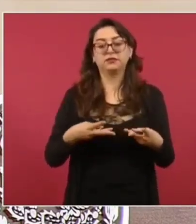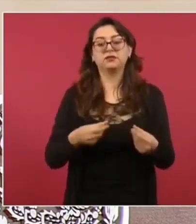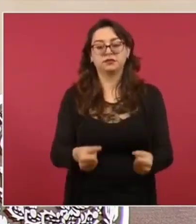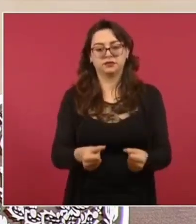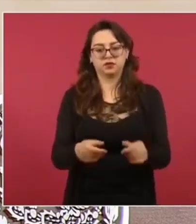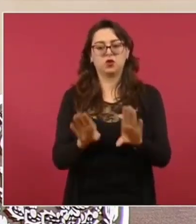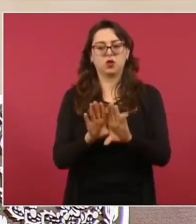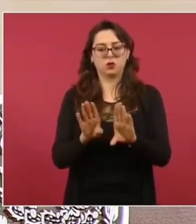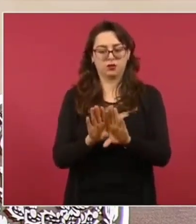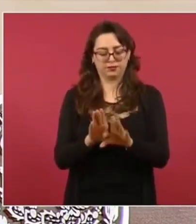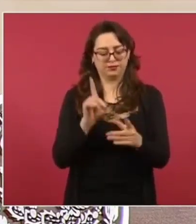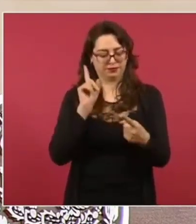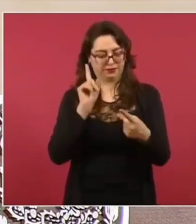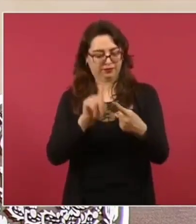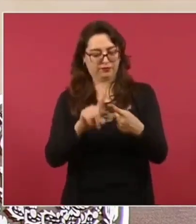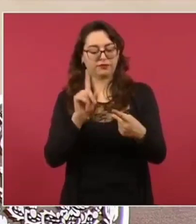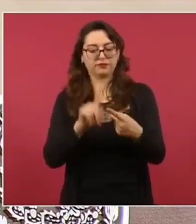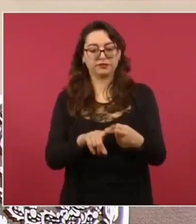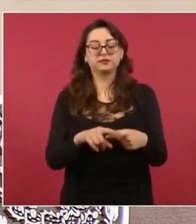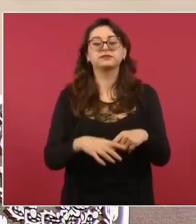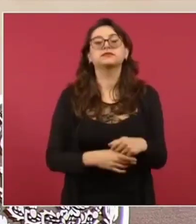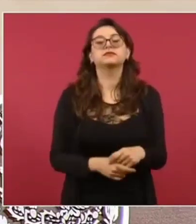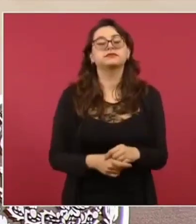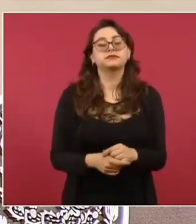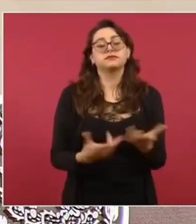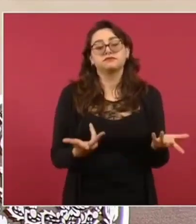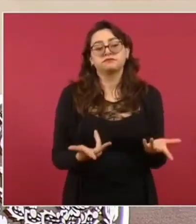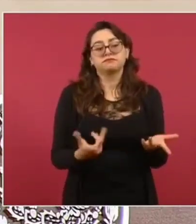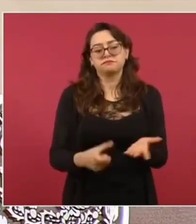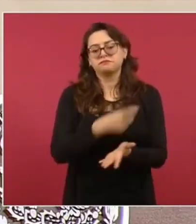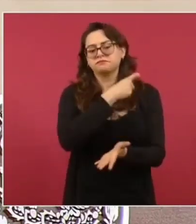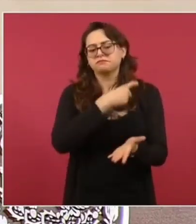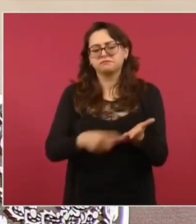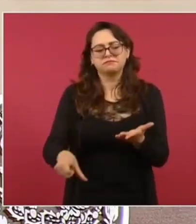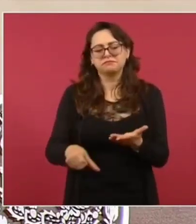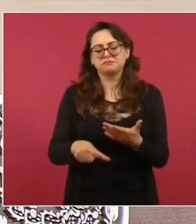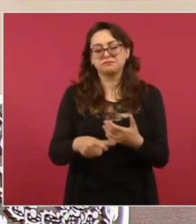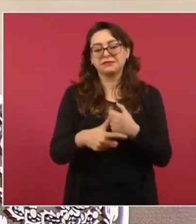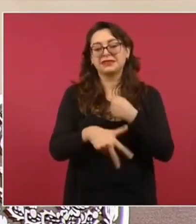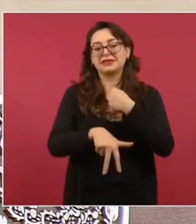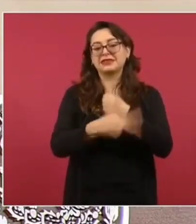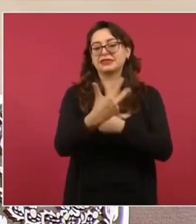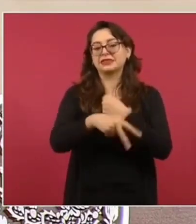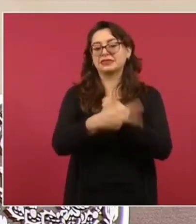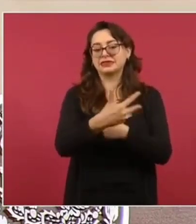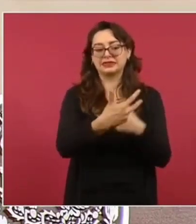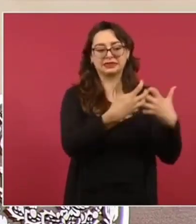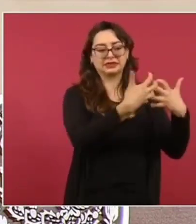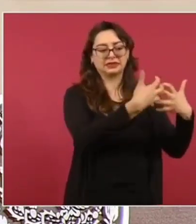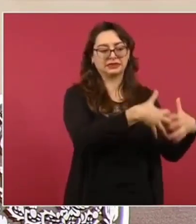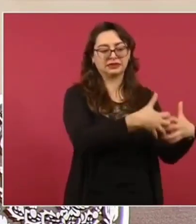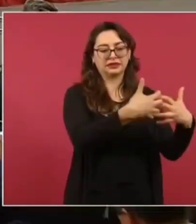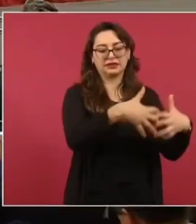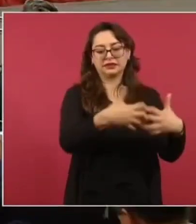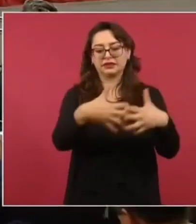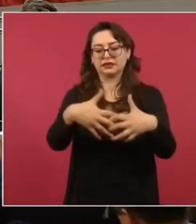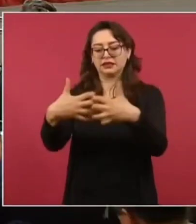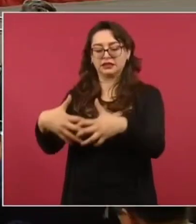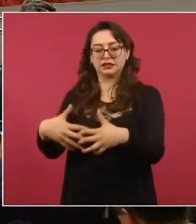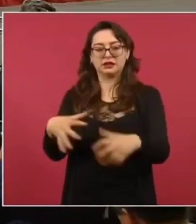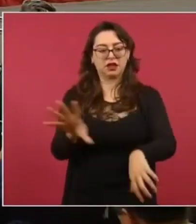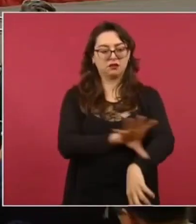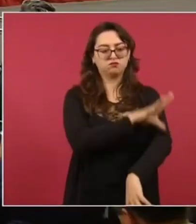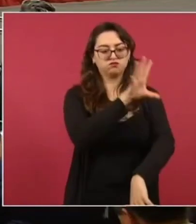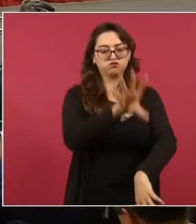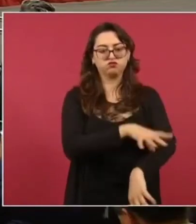13 plantas de generación que tienen generación efectiva de 8.5